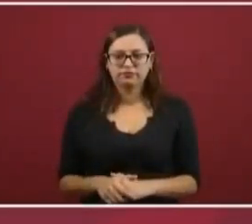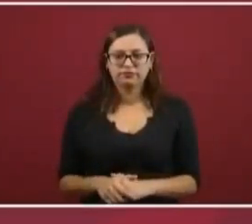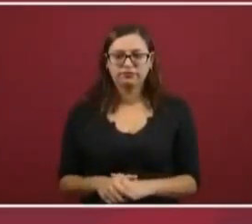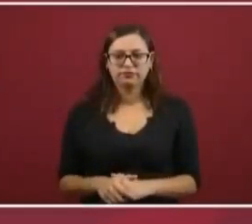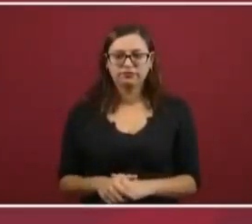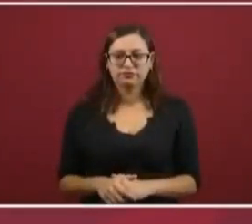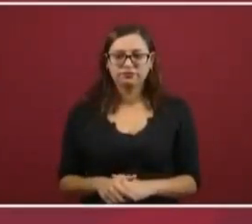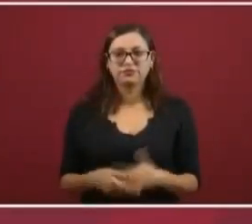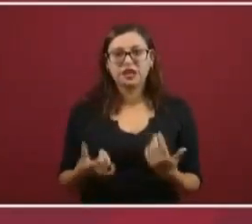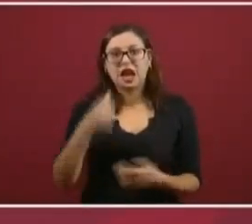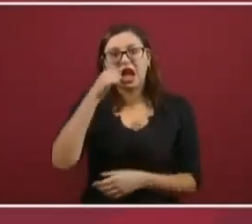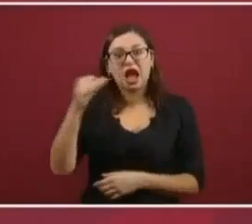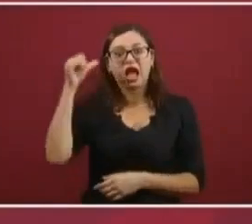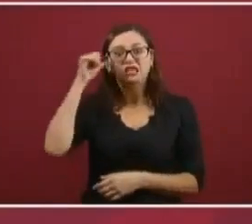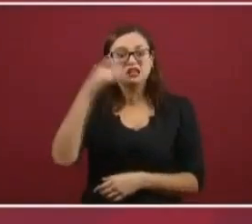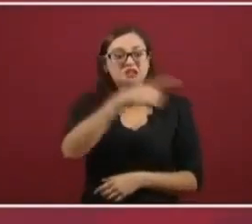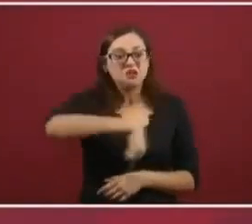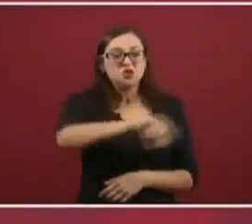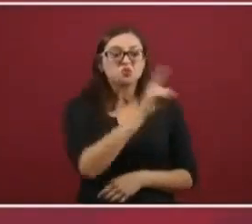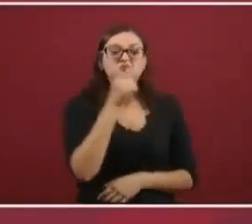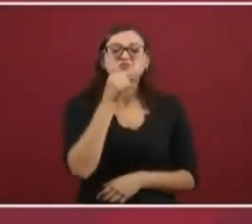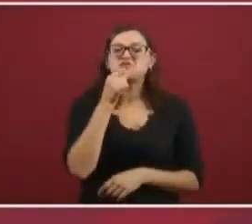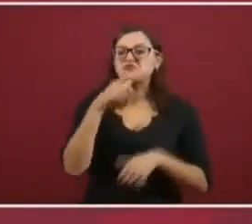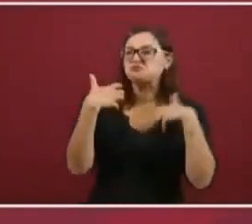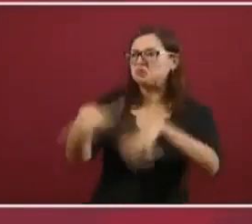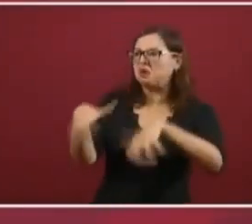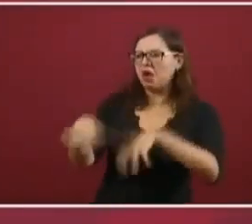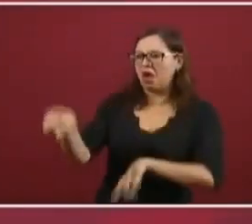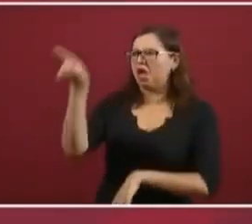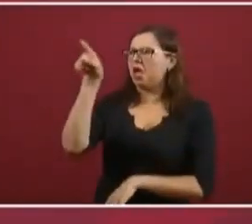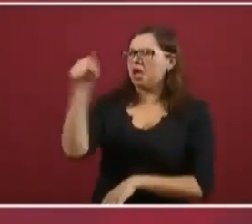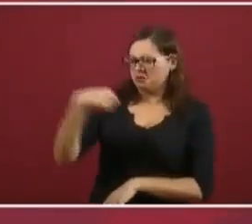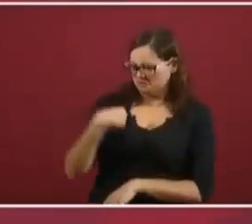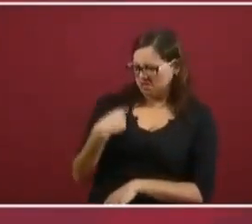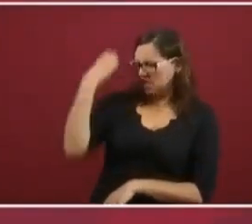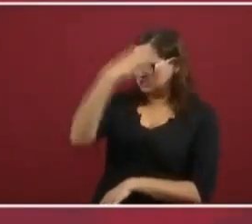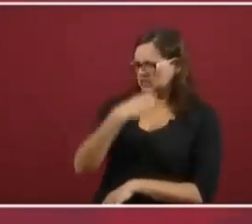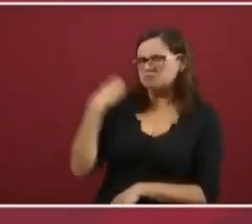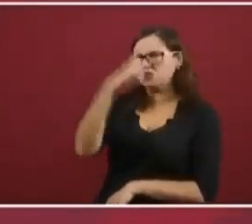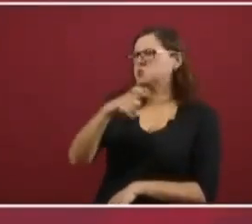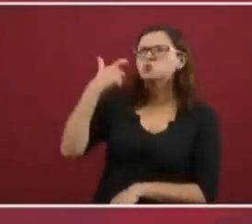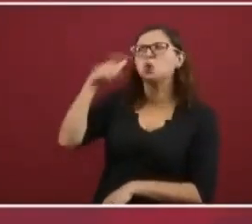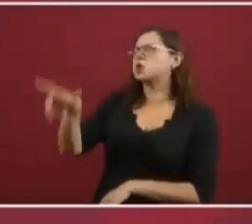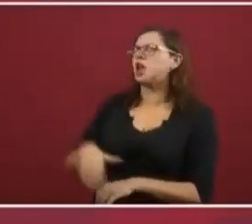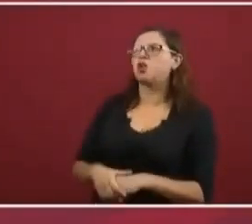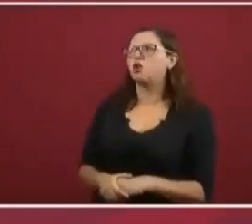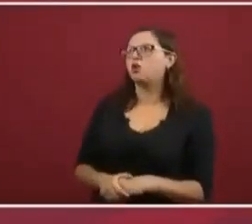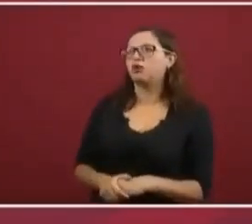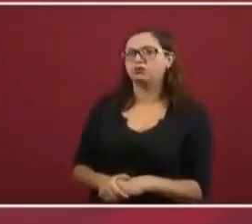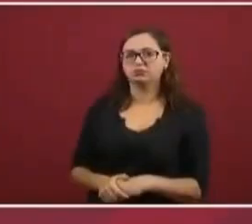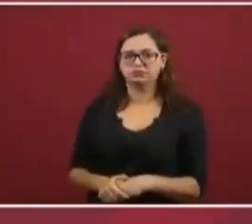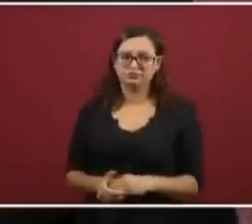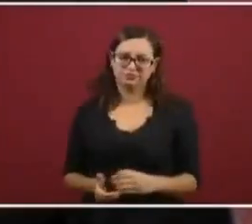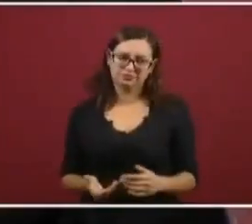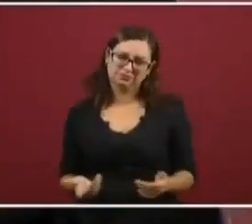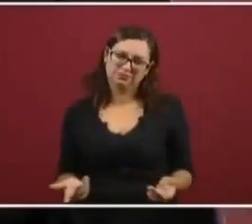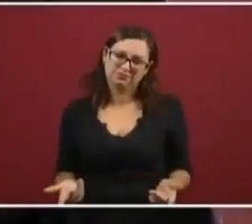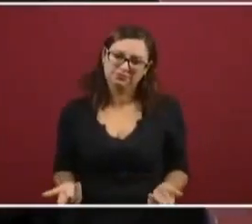hicieran exámenes este hicieran exámenes